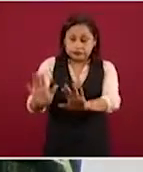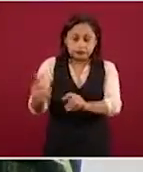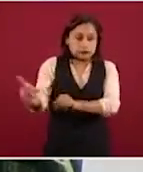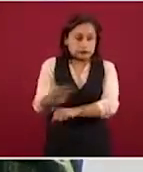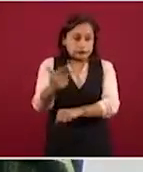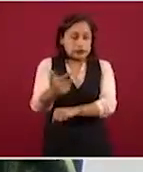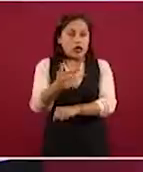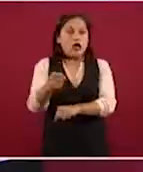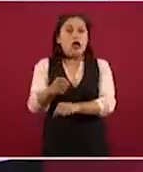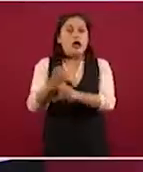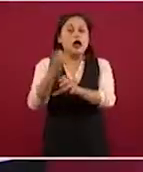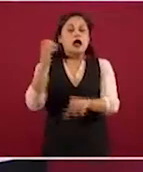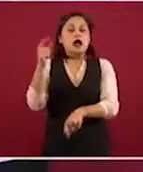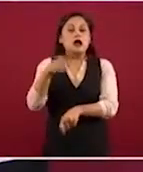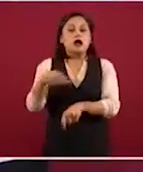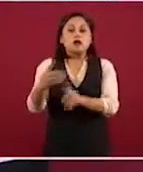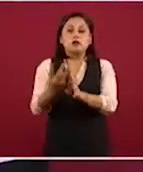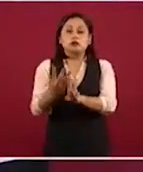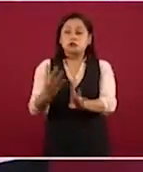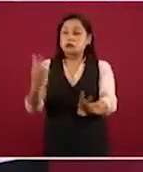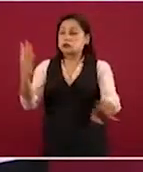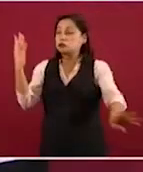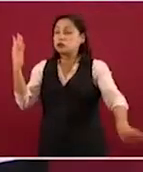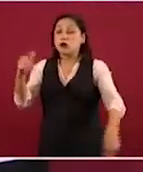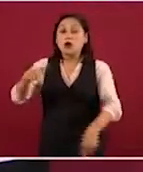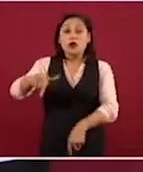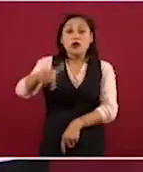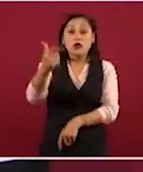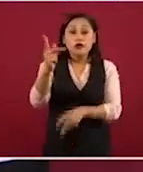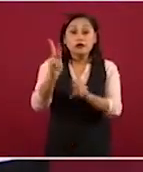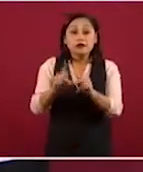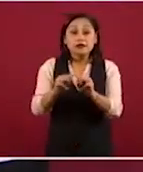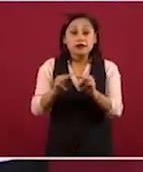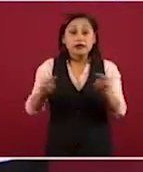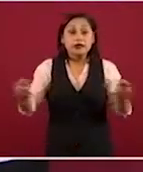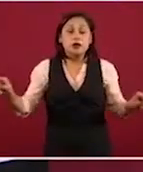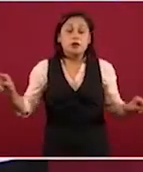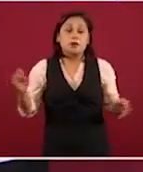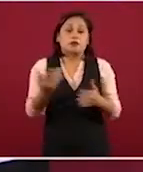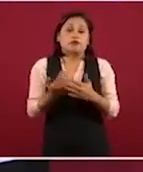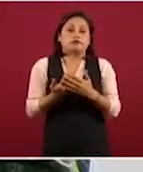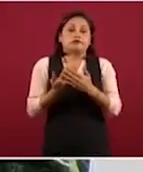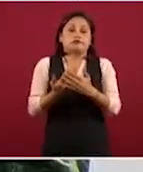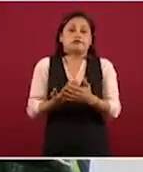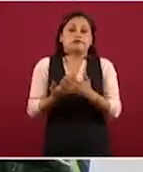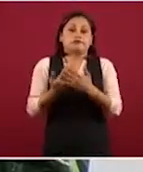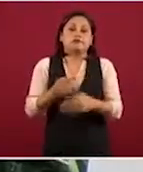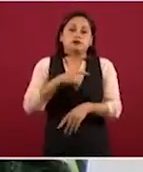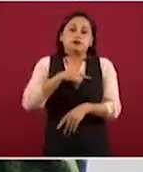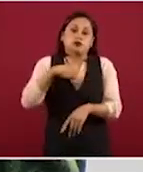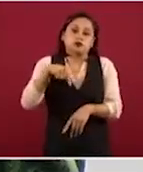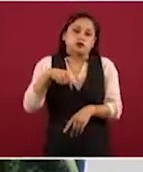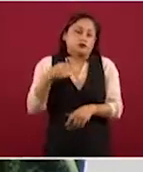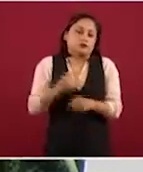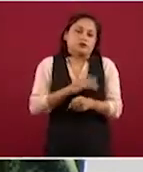Entonces, lo hacemos de manera aleatoria para evitar dañar la economía,